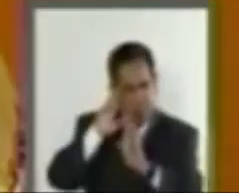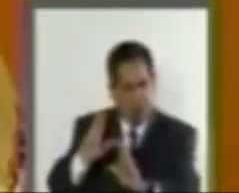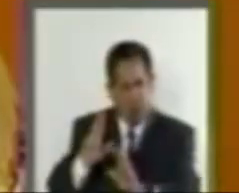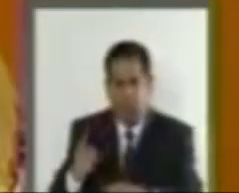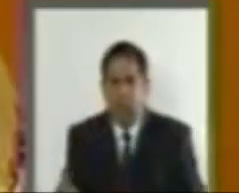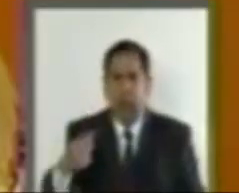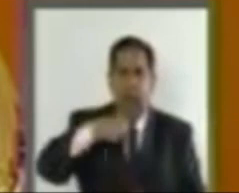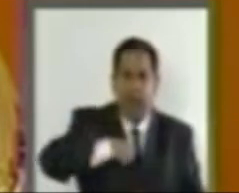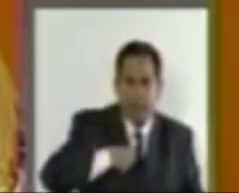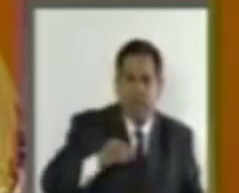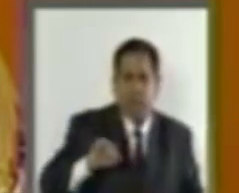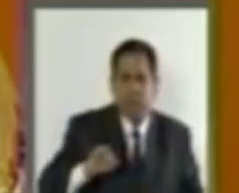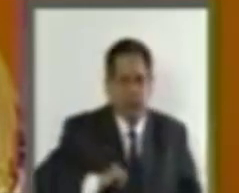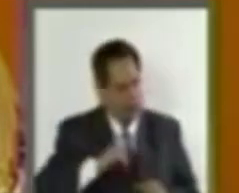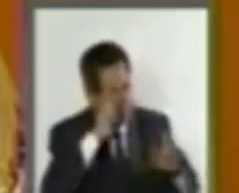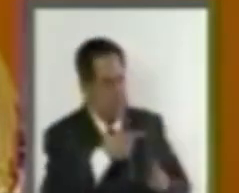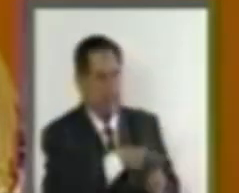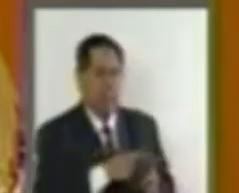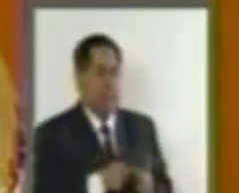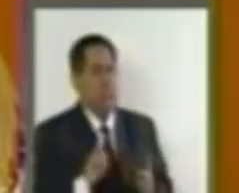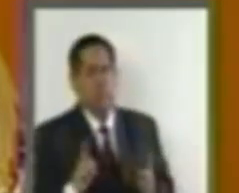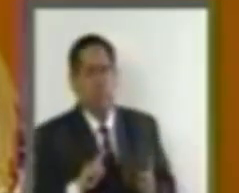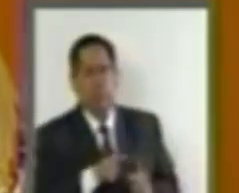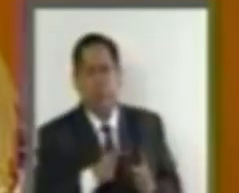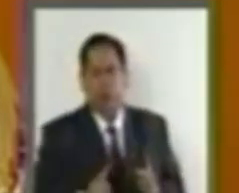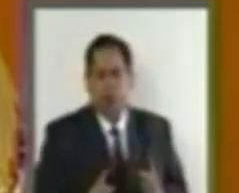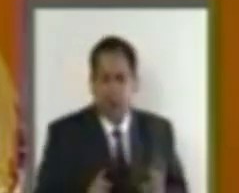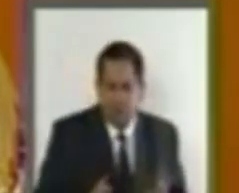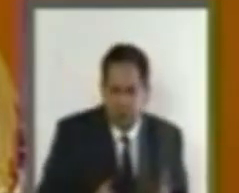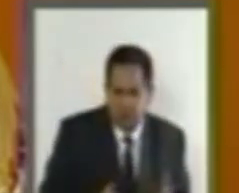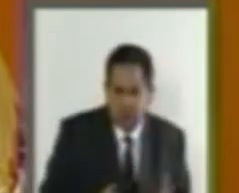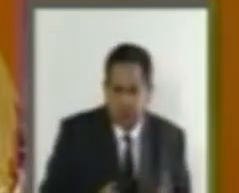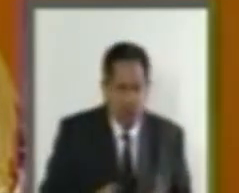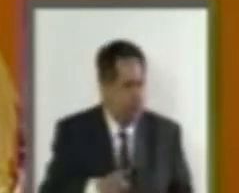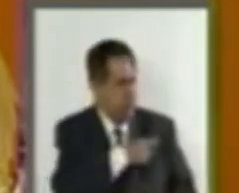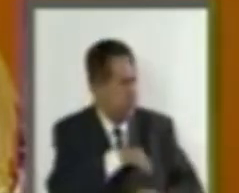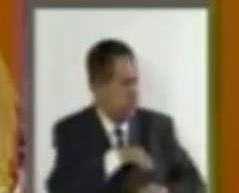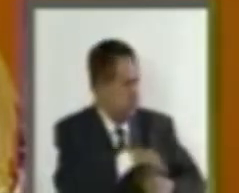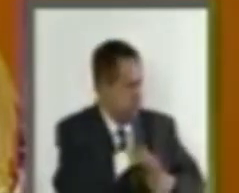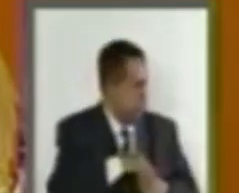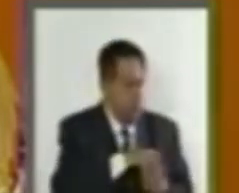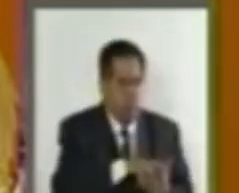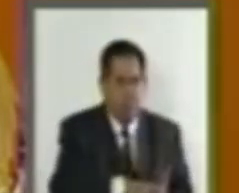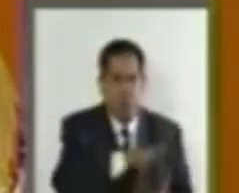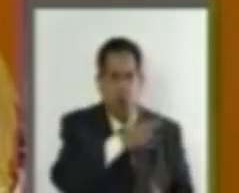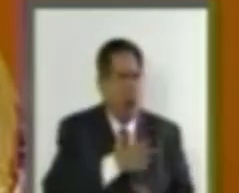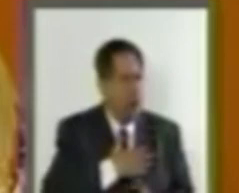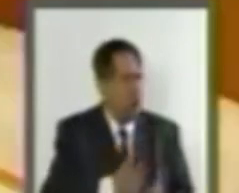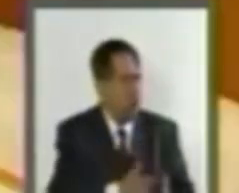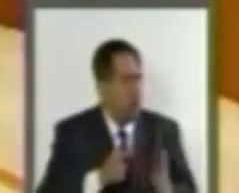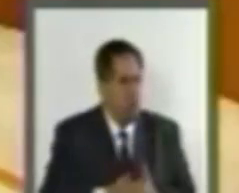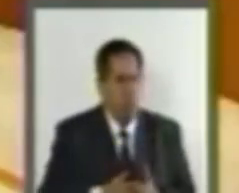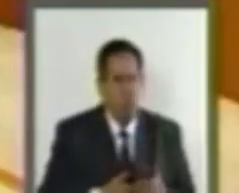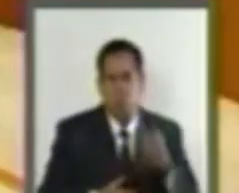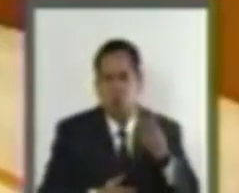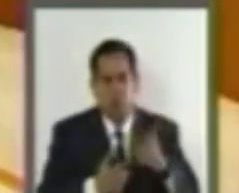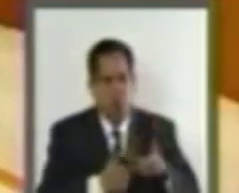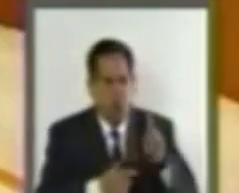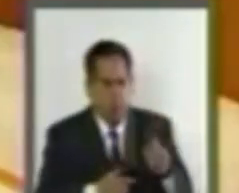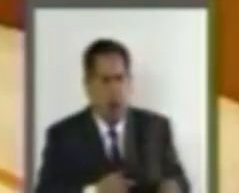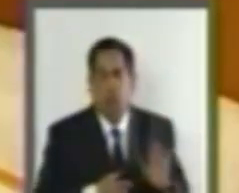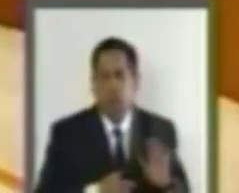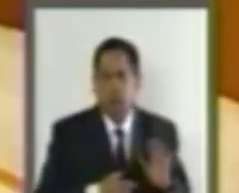mucho trabajo. Yo no veo que esto pueda salir en el corto plazo. Yo creo que hay que reflexionarlo, hay que pensarlo y hay